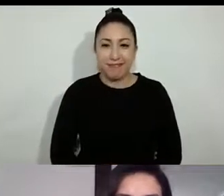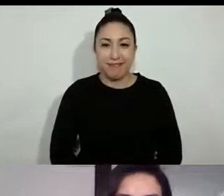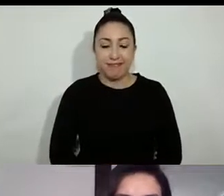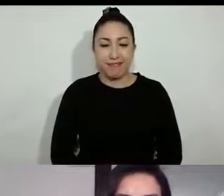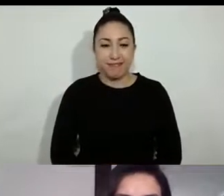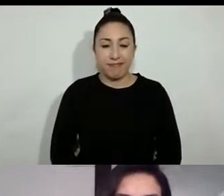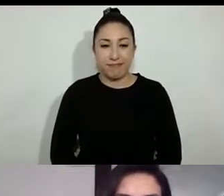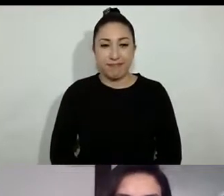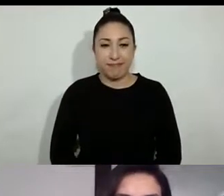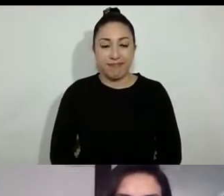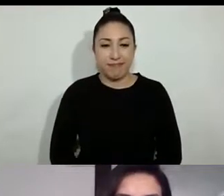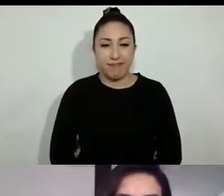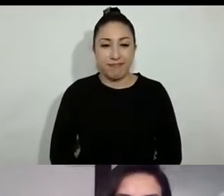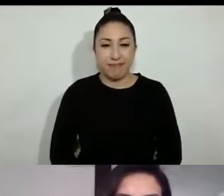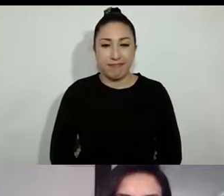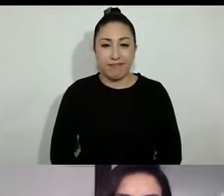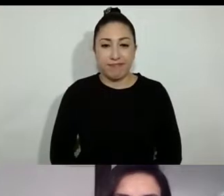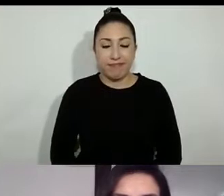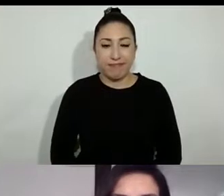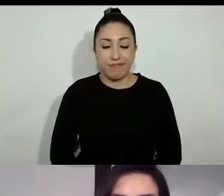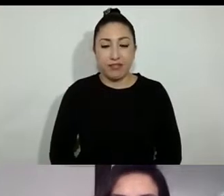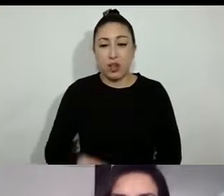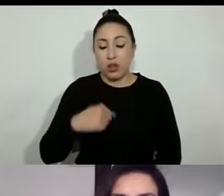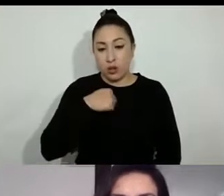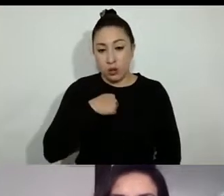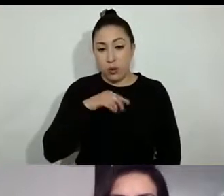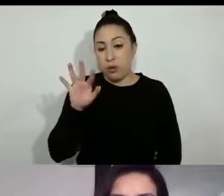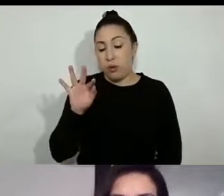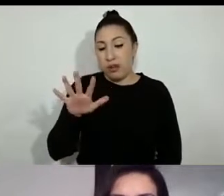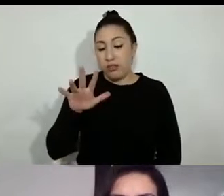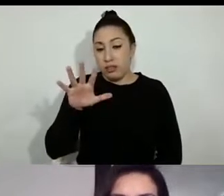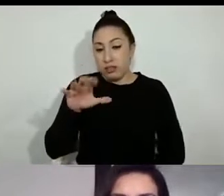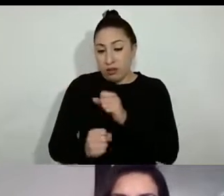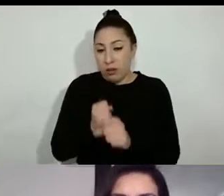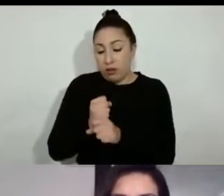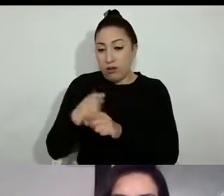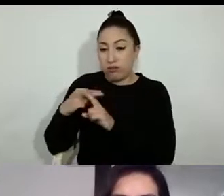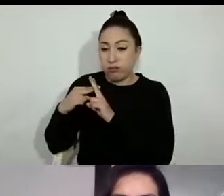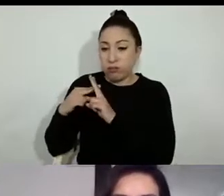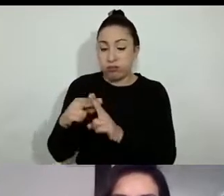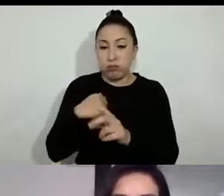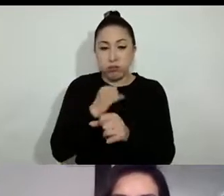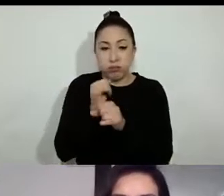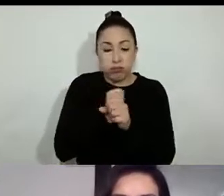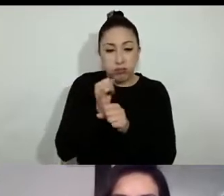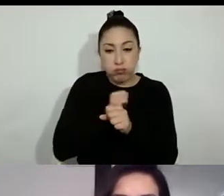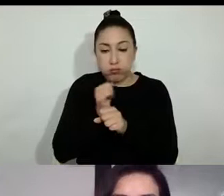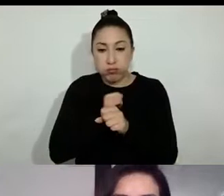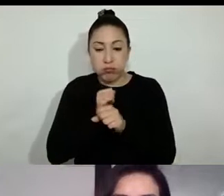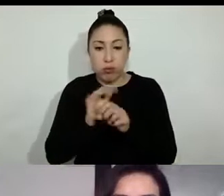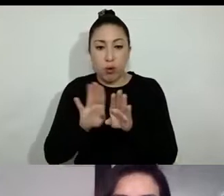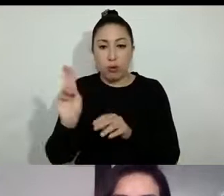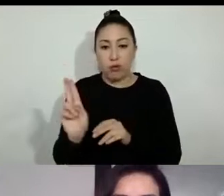En la universidad y que me mantienen vivo y no me